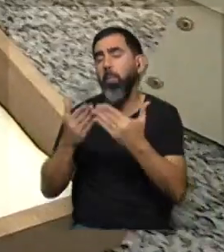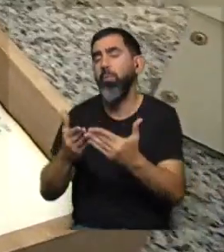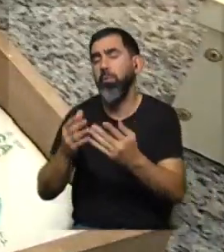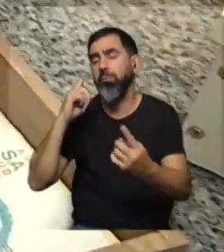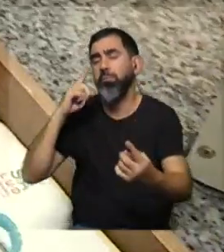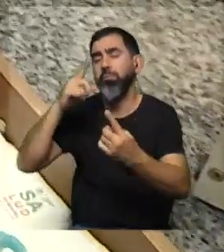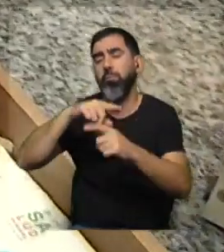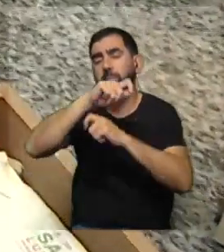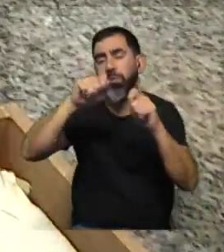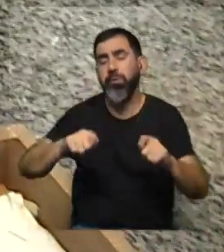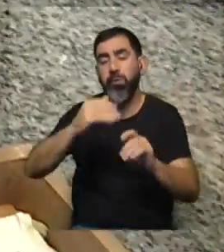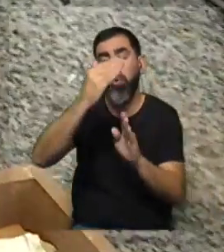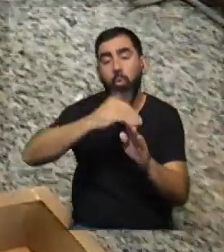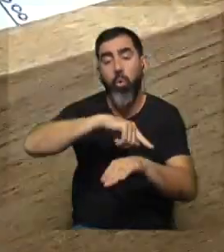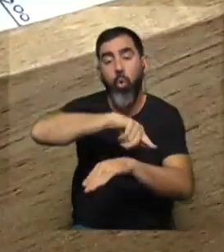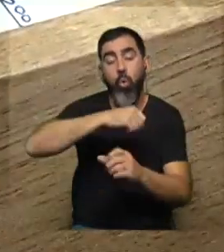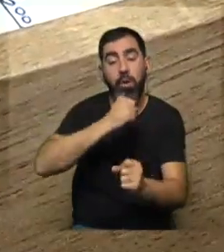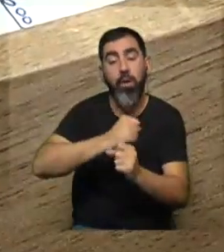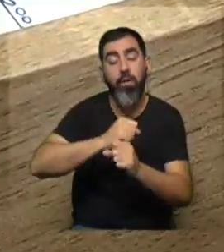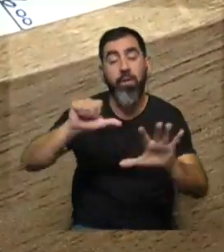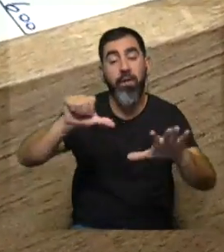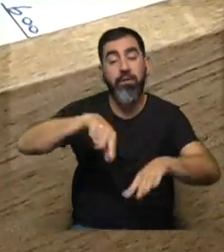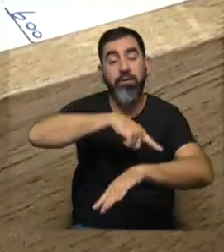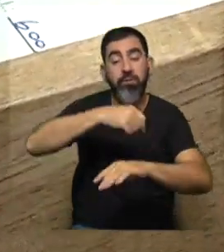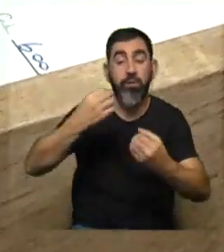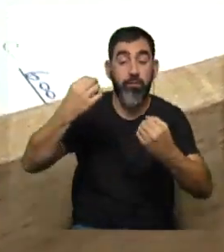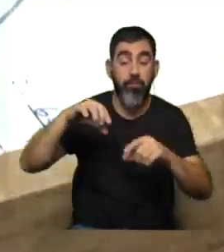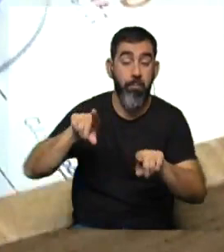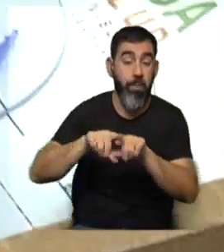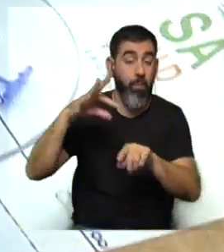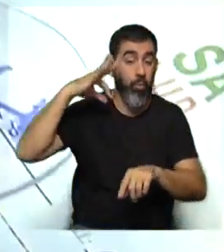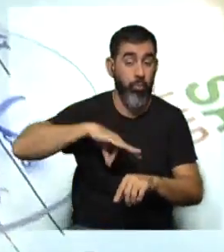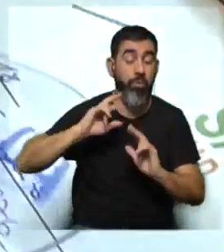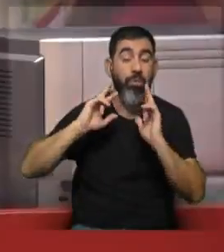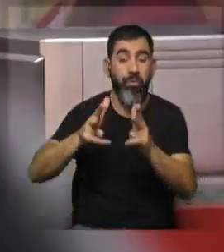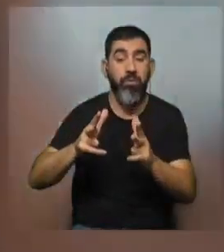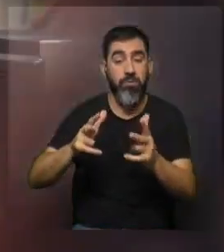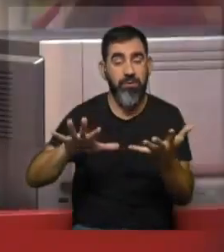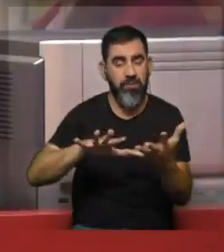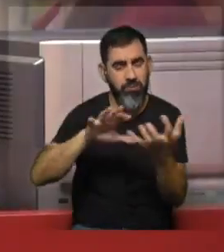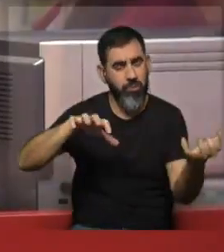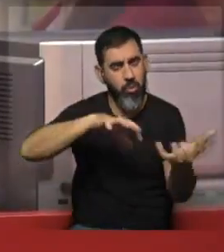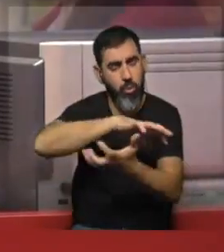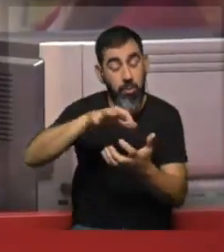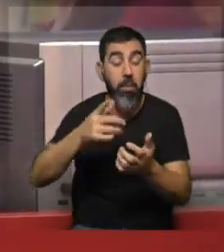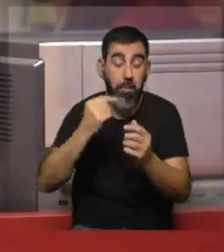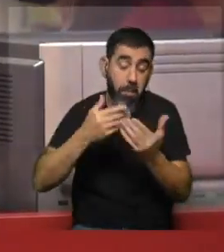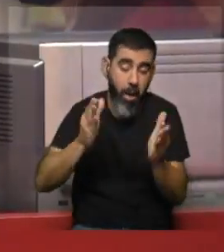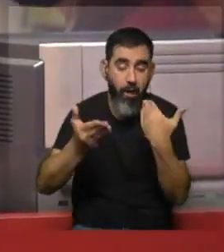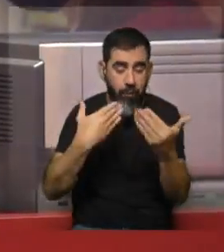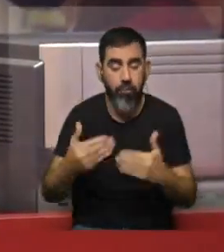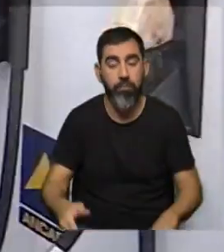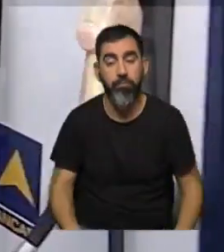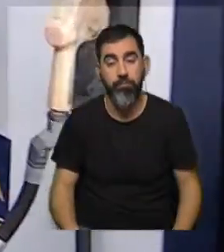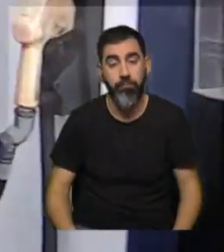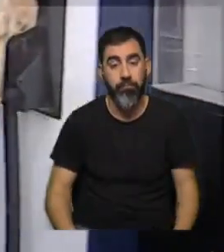planteada por el Beach nt de reducir la jornada laboral de seis horas sin pérdida salarial les pido afirmó que es un escenario complicado pero que está abierto el diálogo